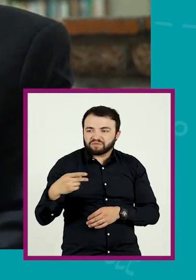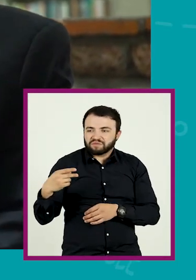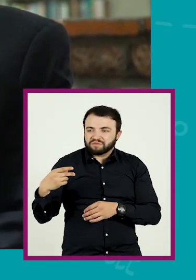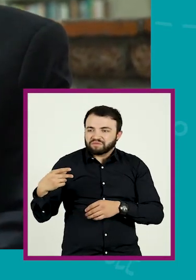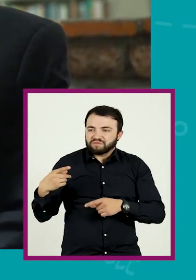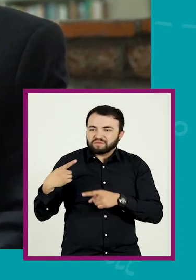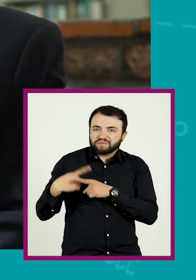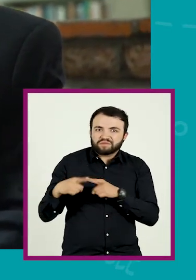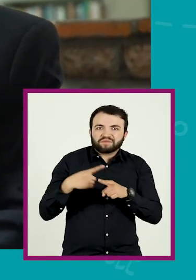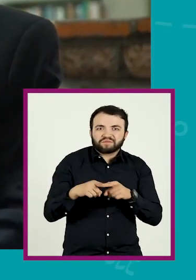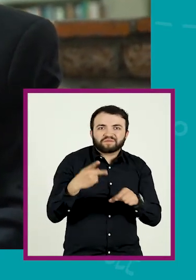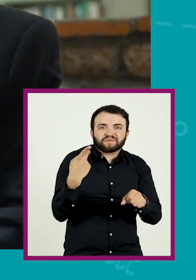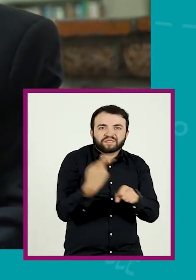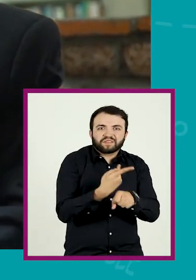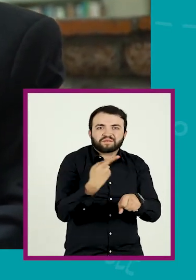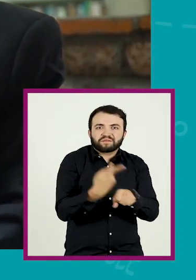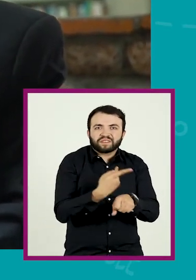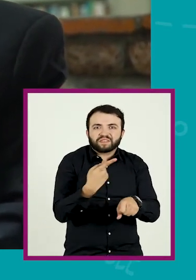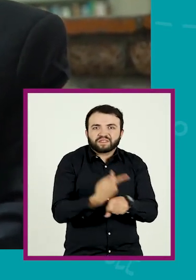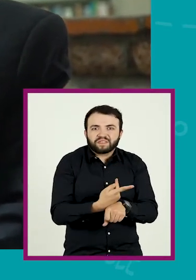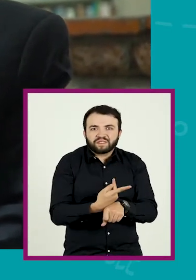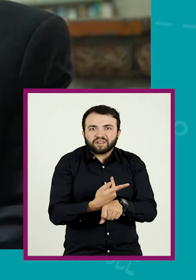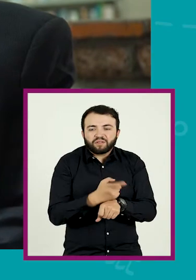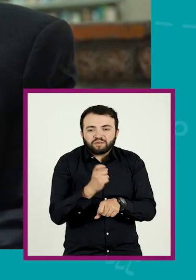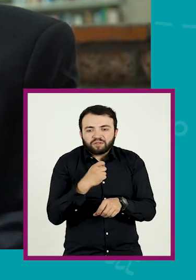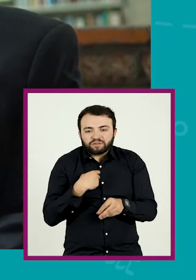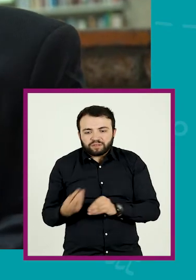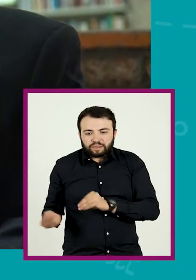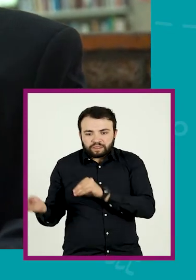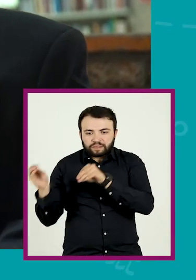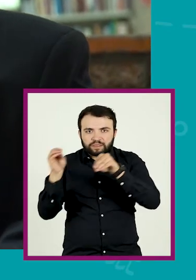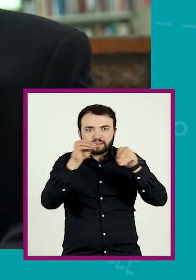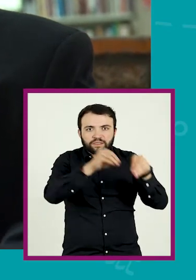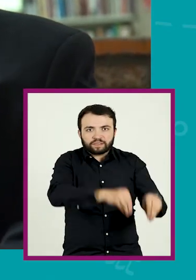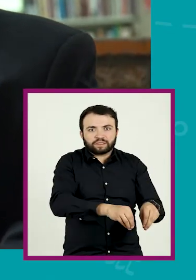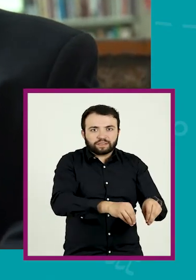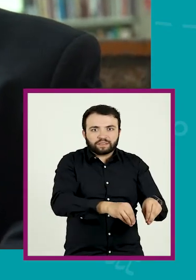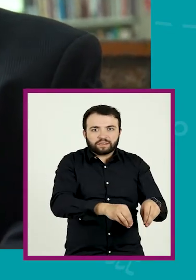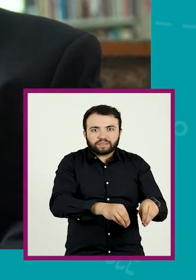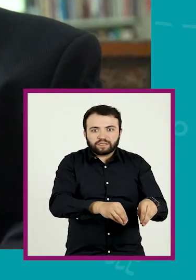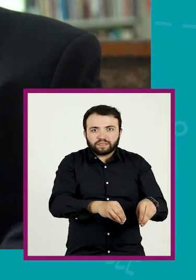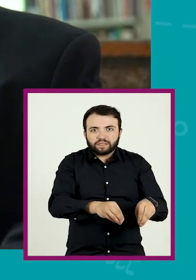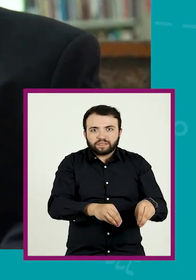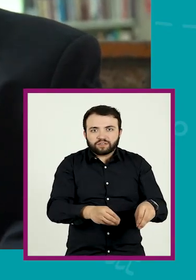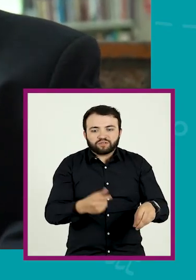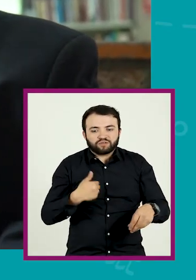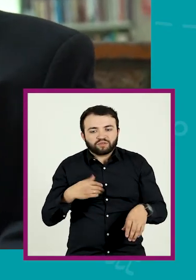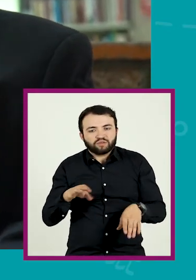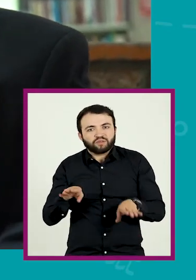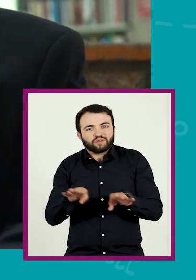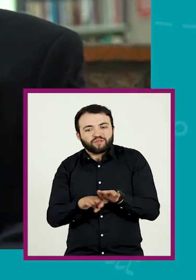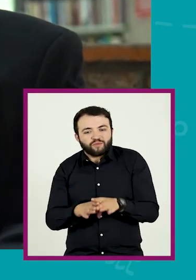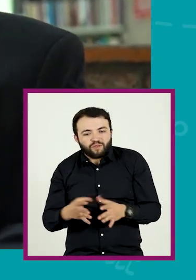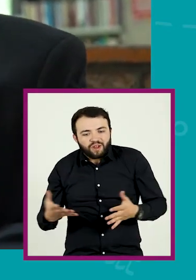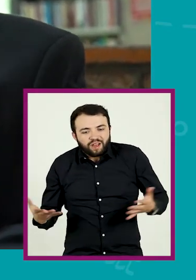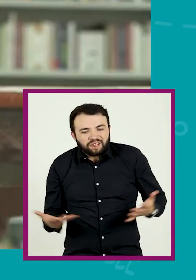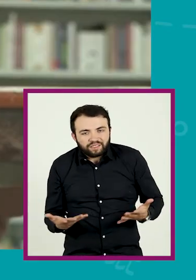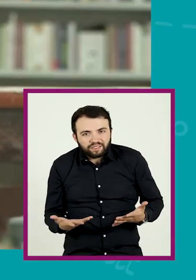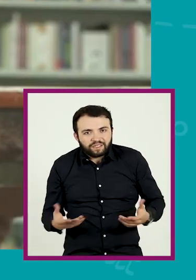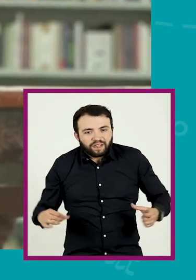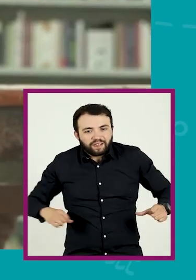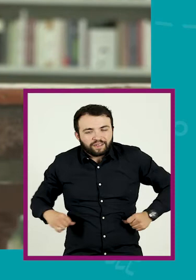¿no? O sea, ¿qué pasa con todo esto llevado al terreno de la praxis, o sea, de la